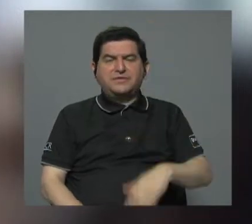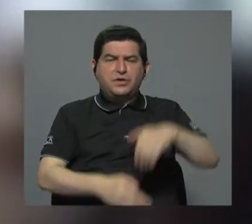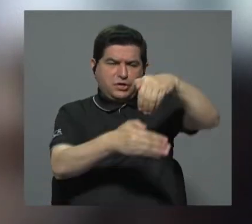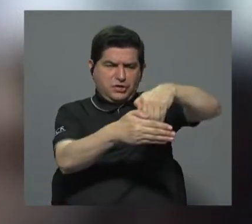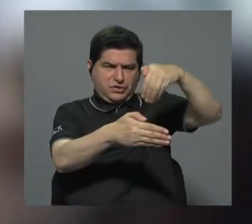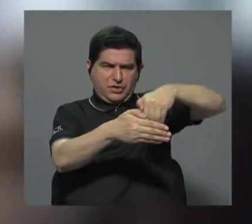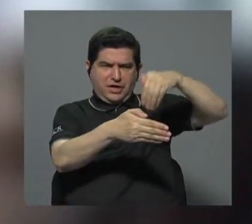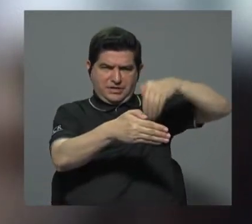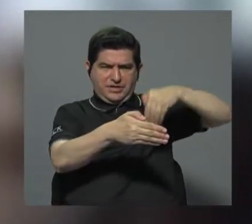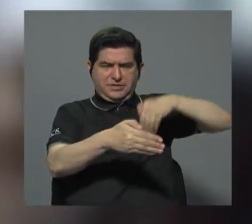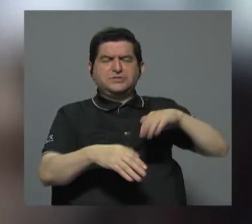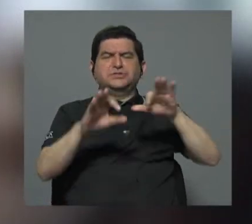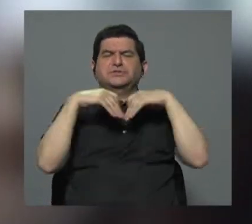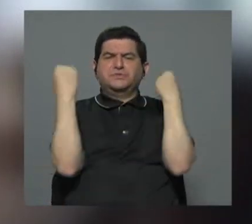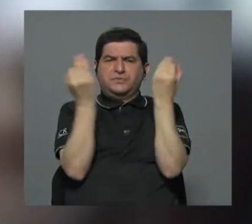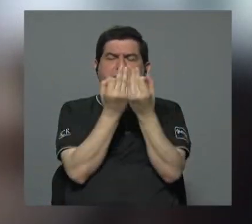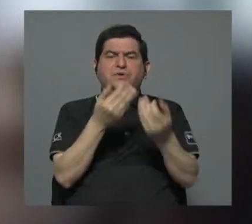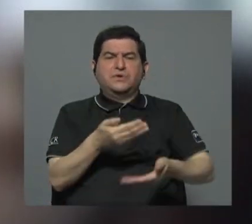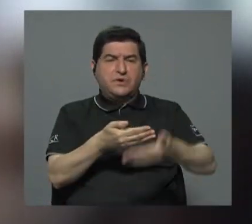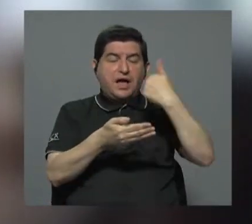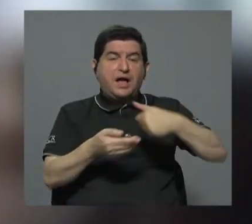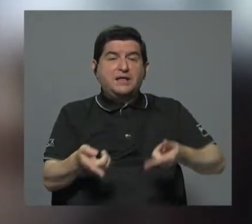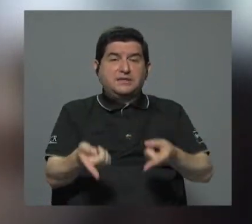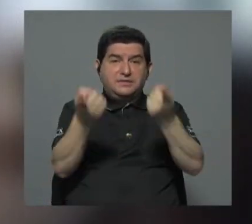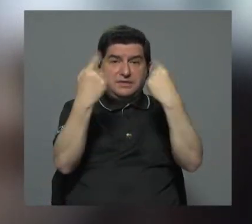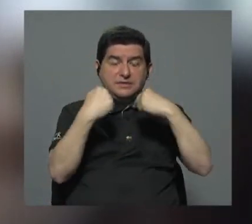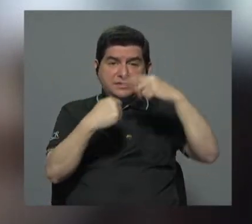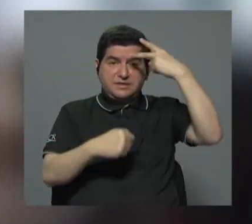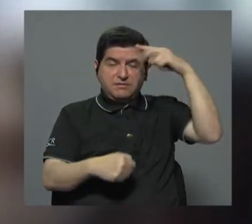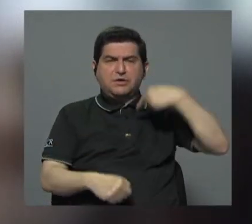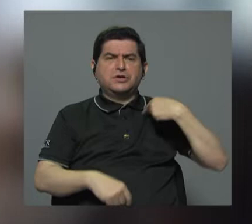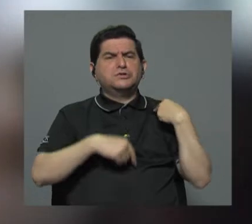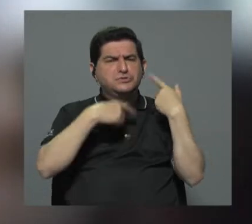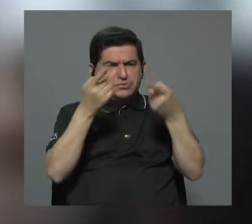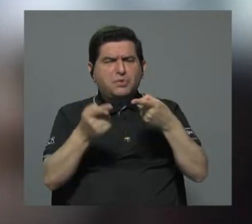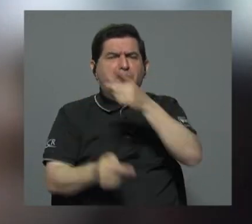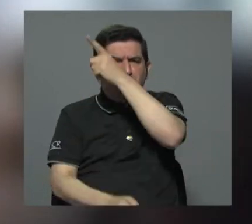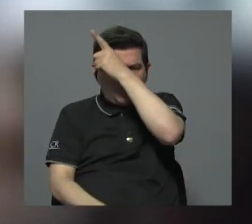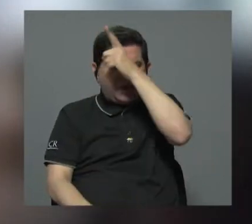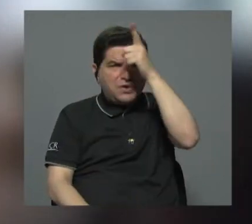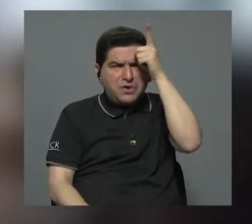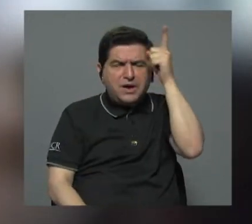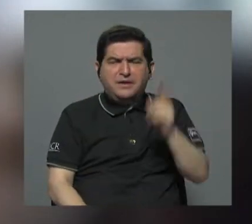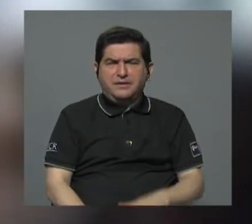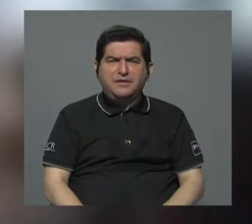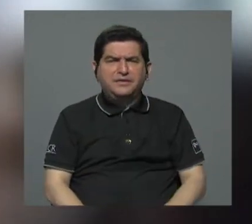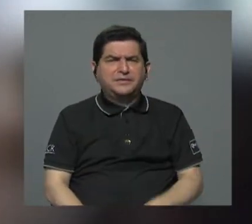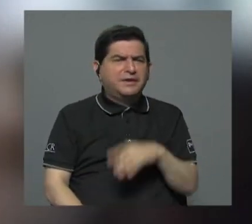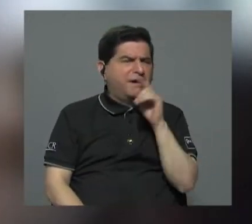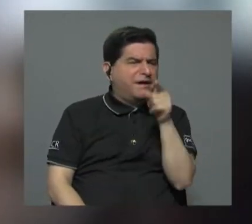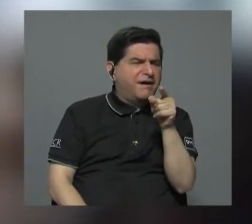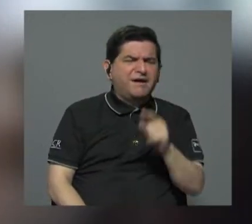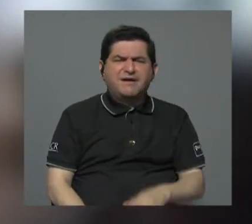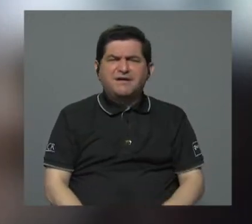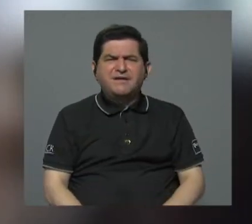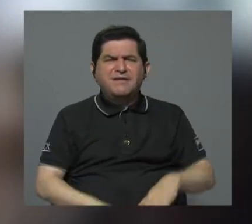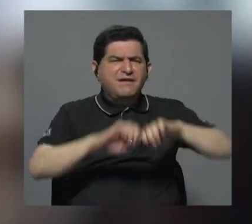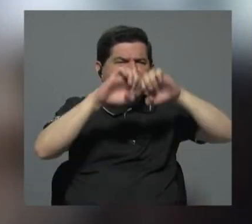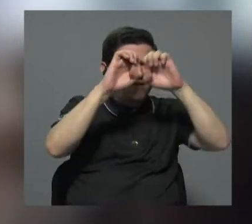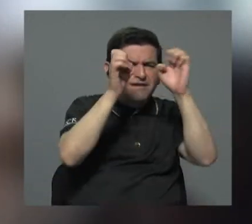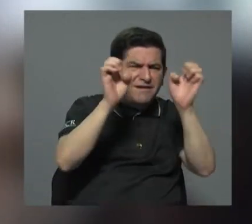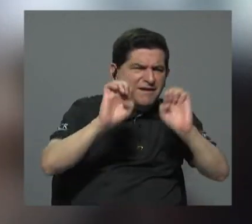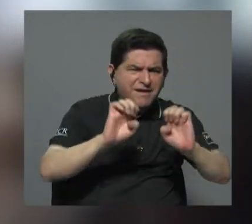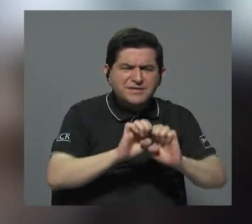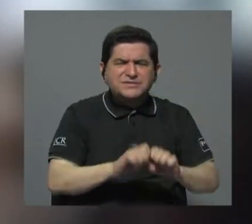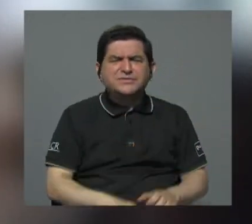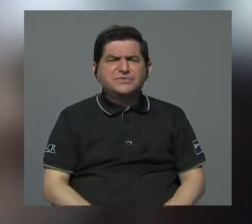familia nobiliaria. Entonces, antes de venirme a México, dije, bueno, voy a ir a Madrid un momentito a ver qué son estos escudos de armas